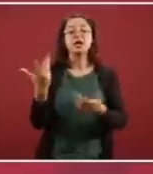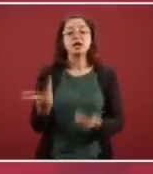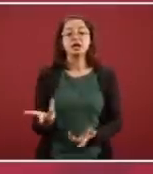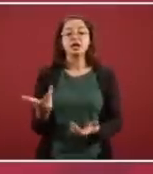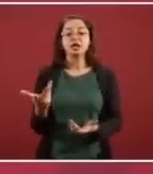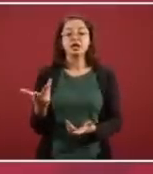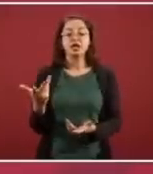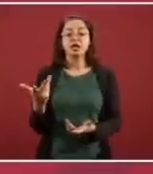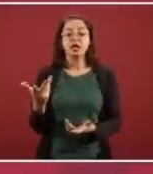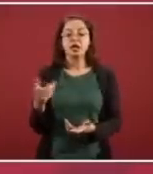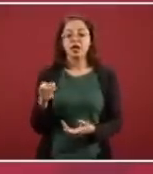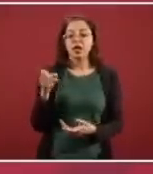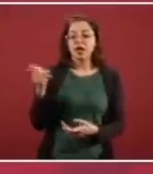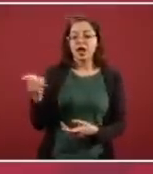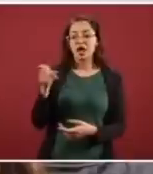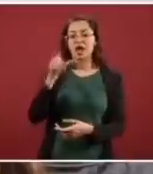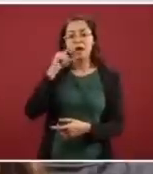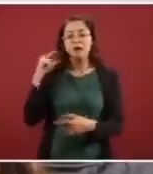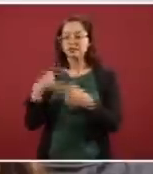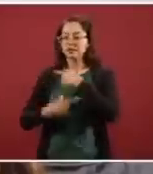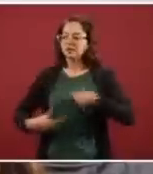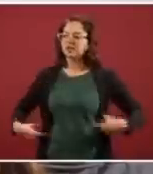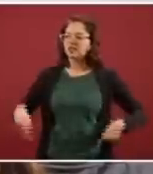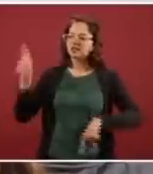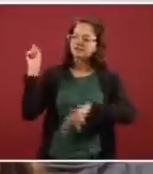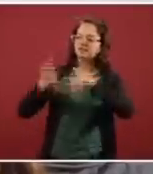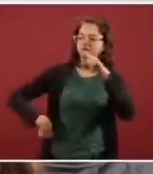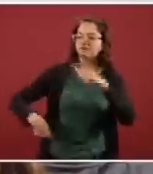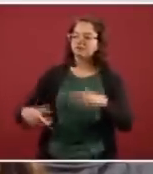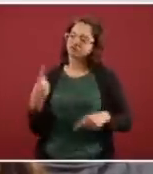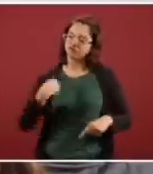la bandera al zapatismo.